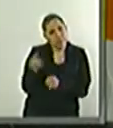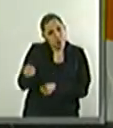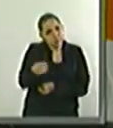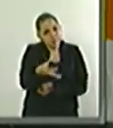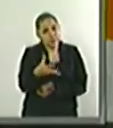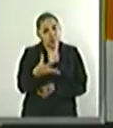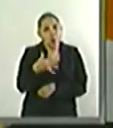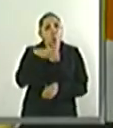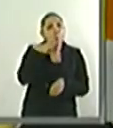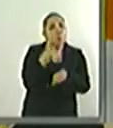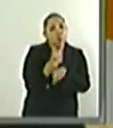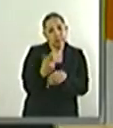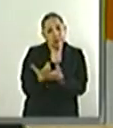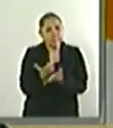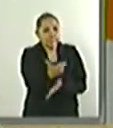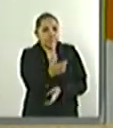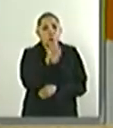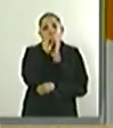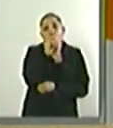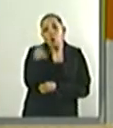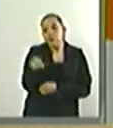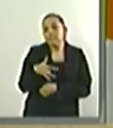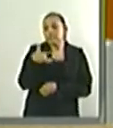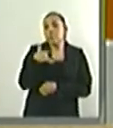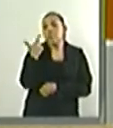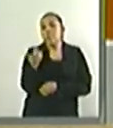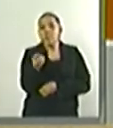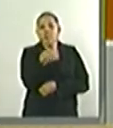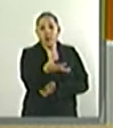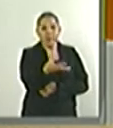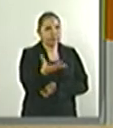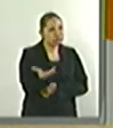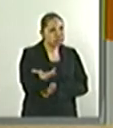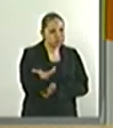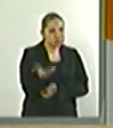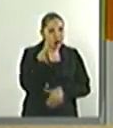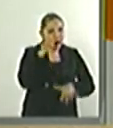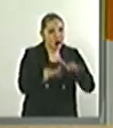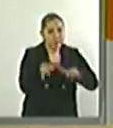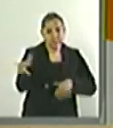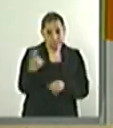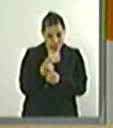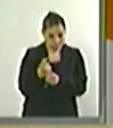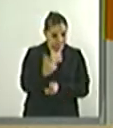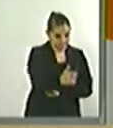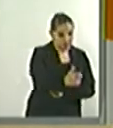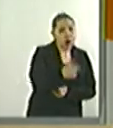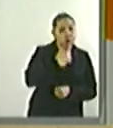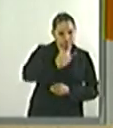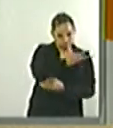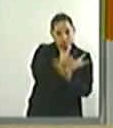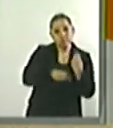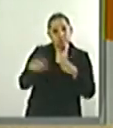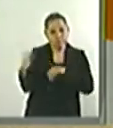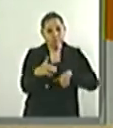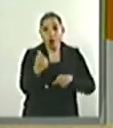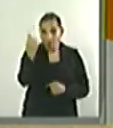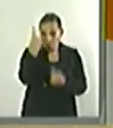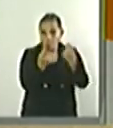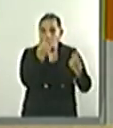donaciones aún más en las ventanillas escolares son exigidas como parte de la inscripción